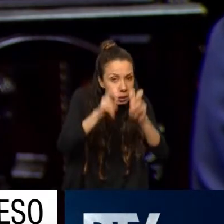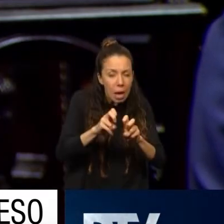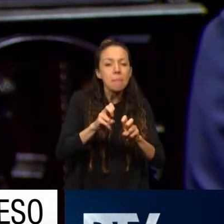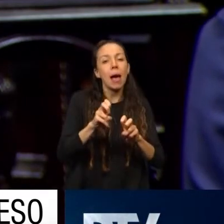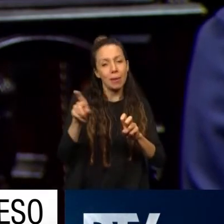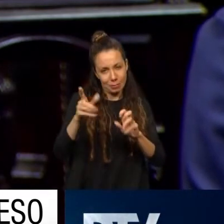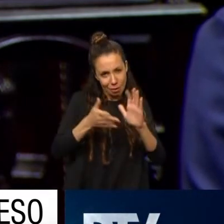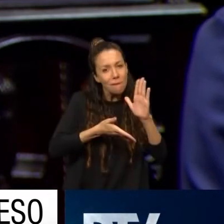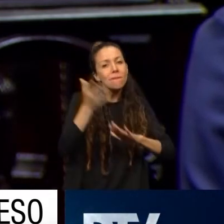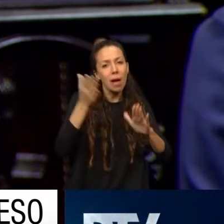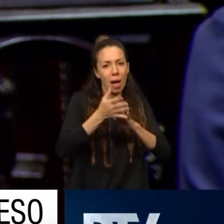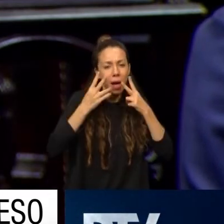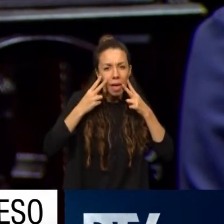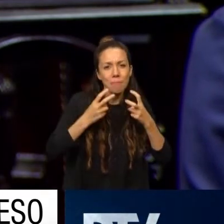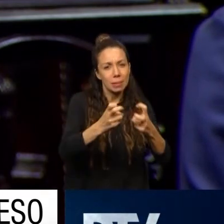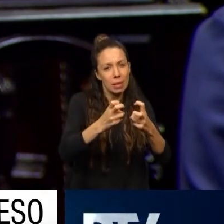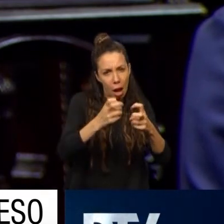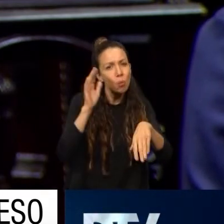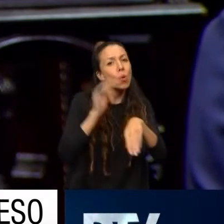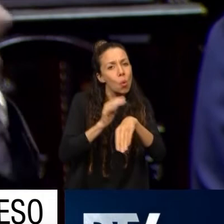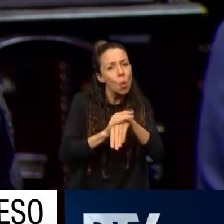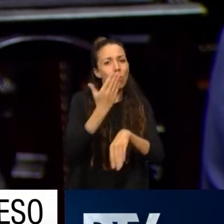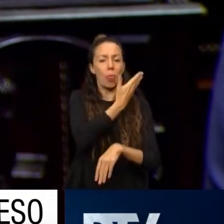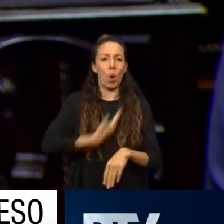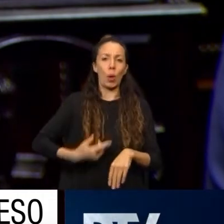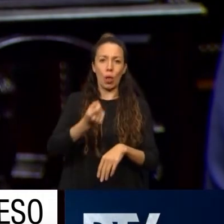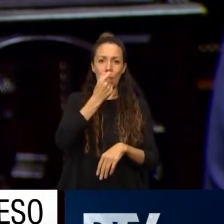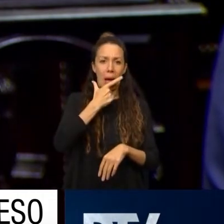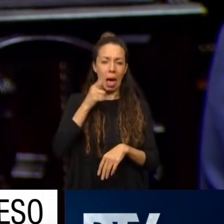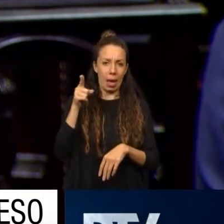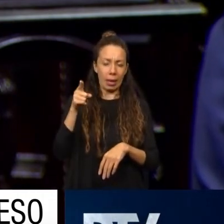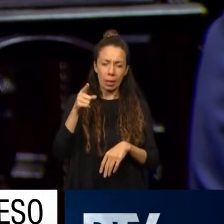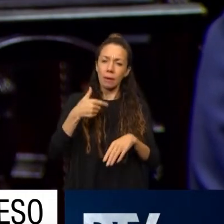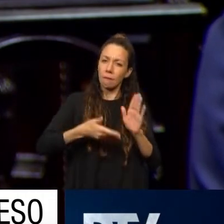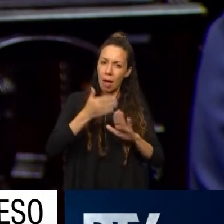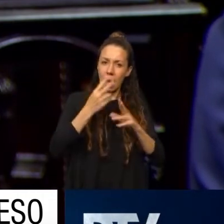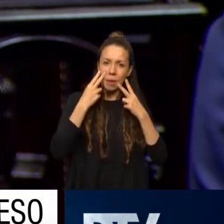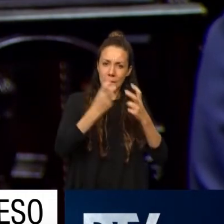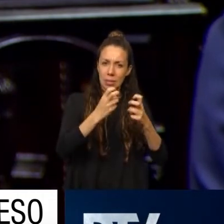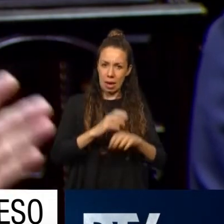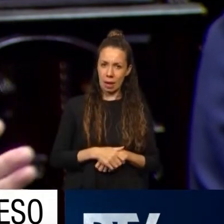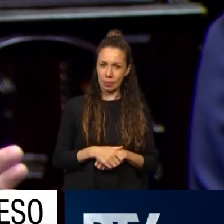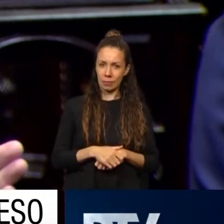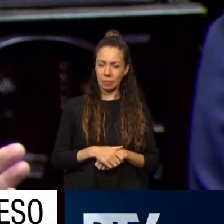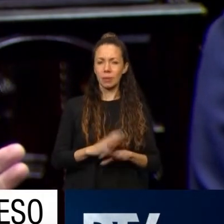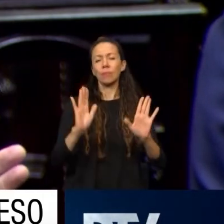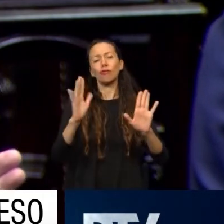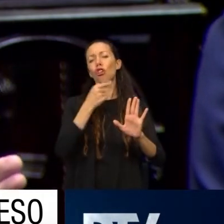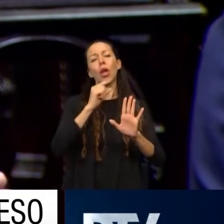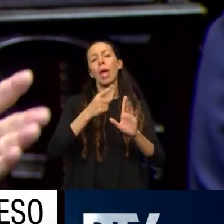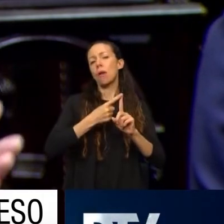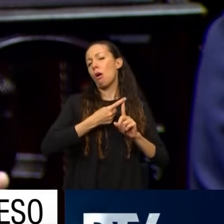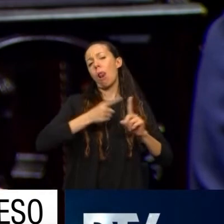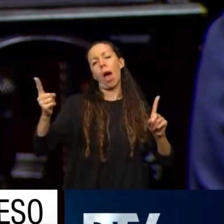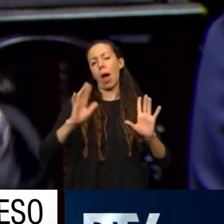ha generado el gobierno de Mauricio Macri. Entonces, señor presidente, porque no me quiero extender mucho,